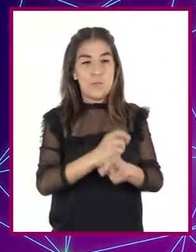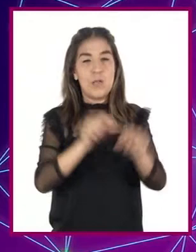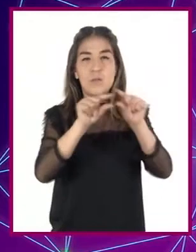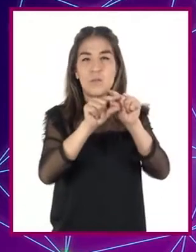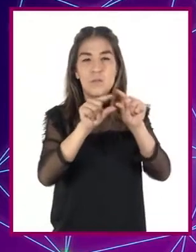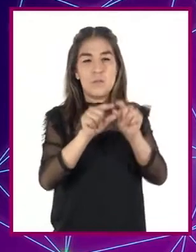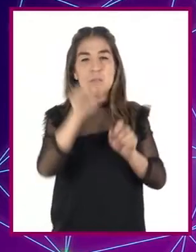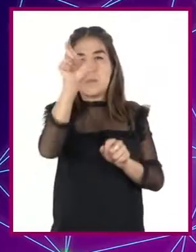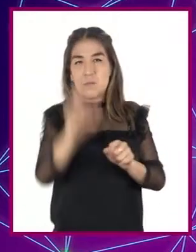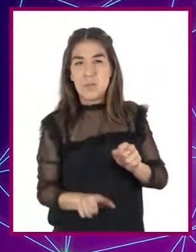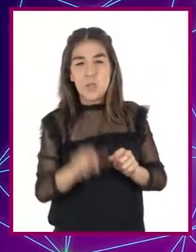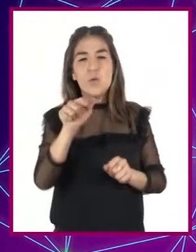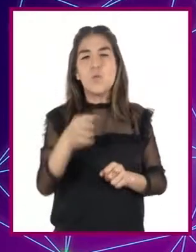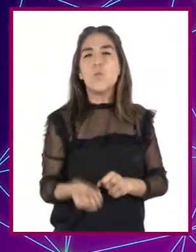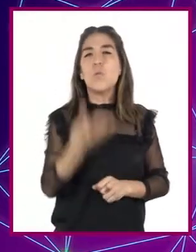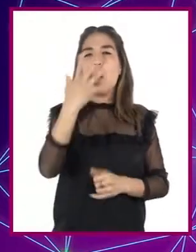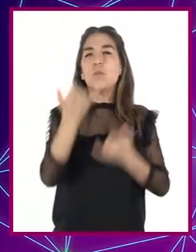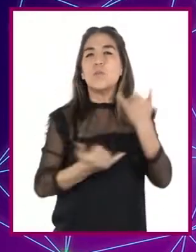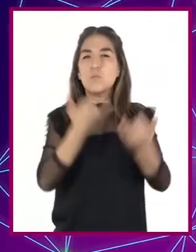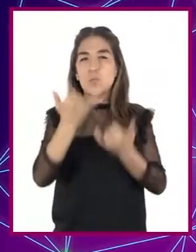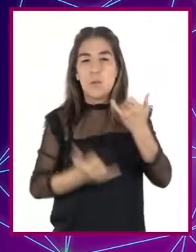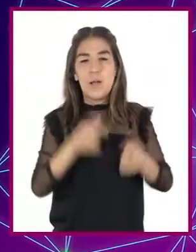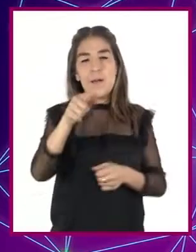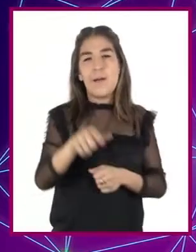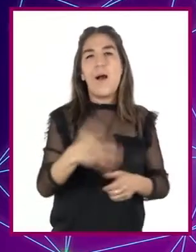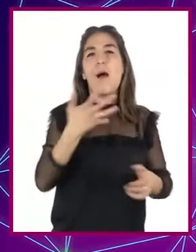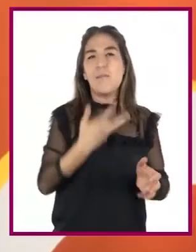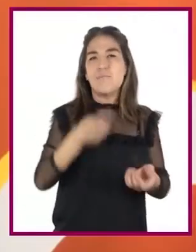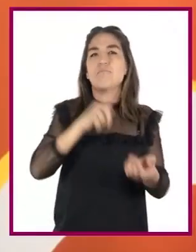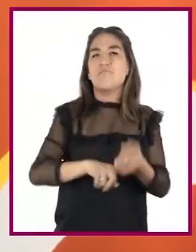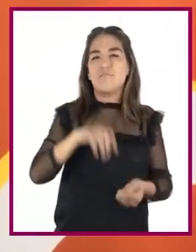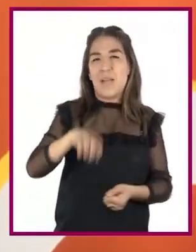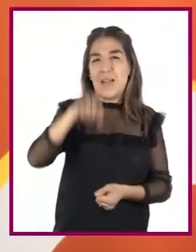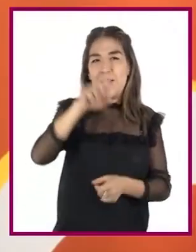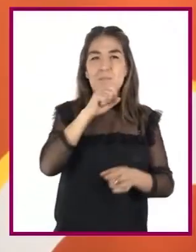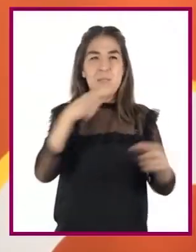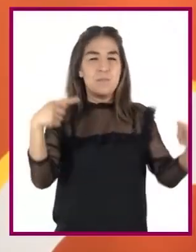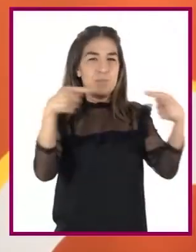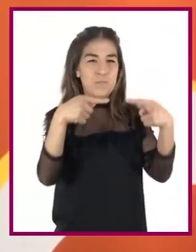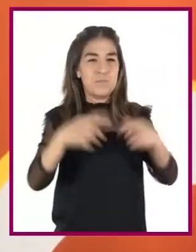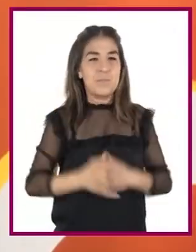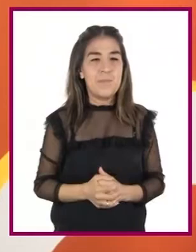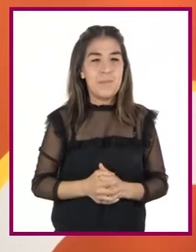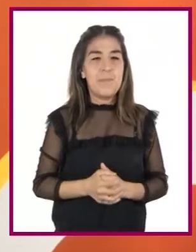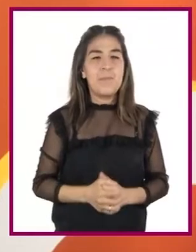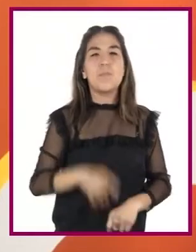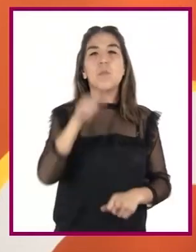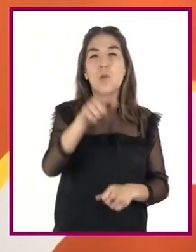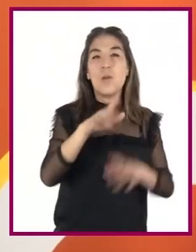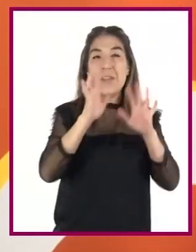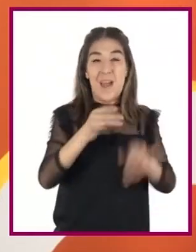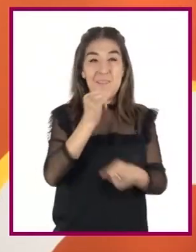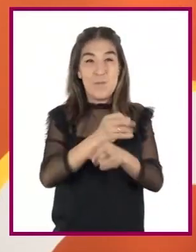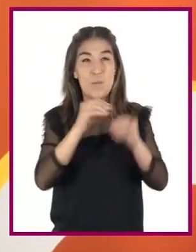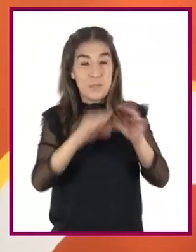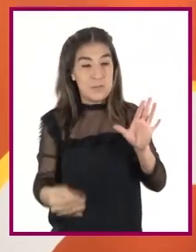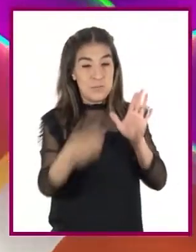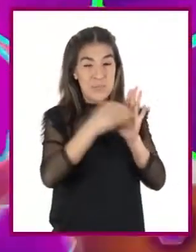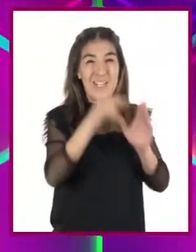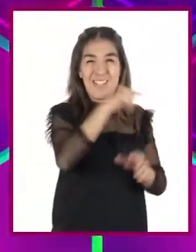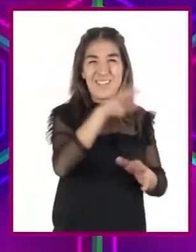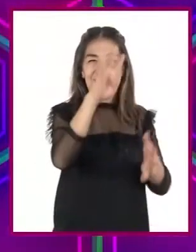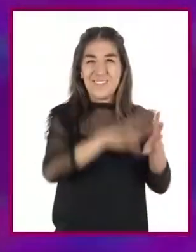anotamos cuántos jugadores corresponden a cada intervalo. Cuando ya tenemos los datos organizados en la tabla de